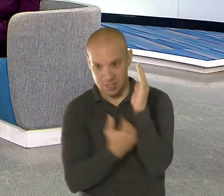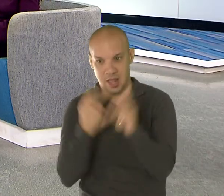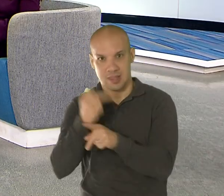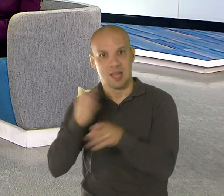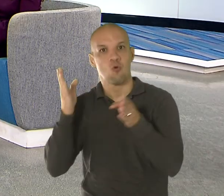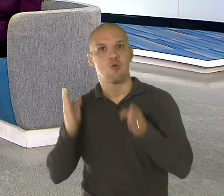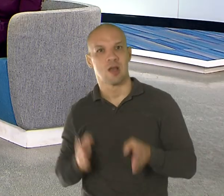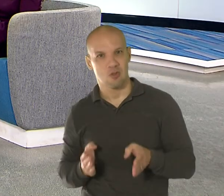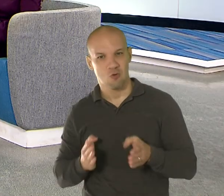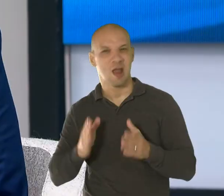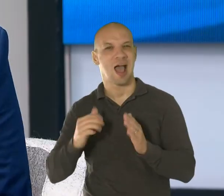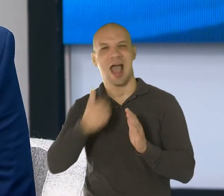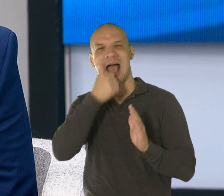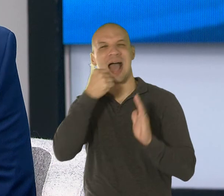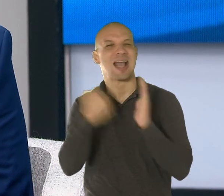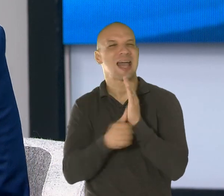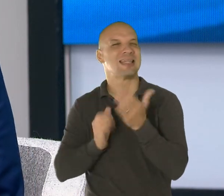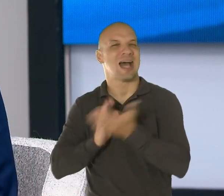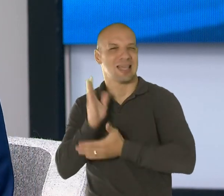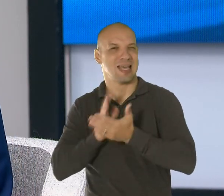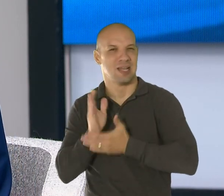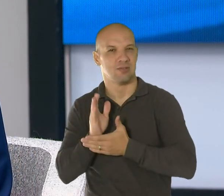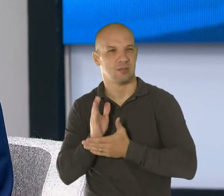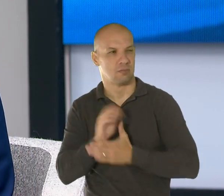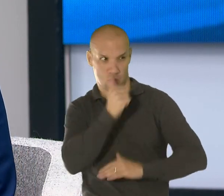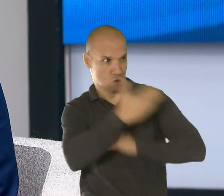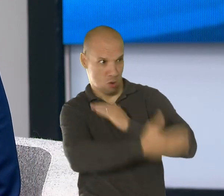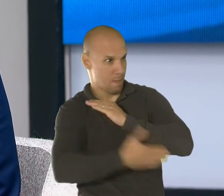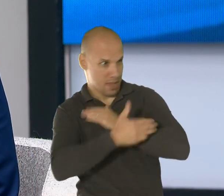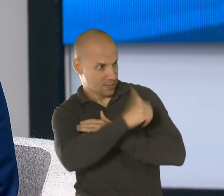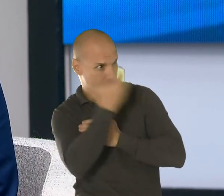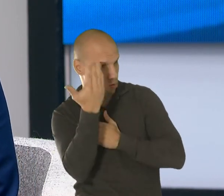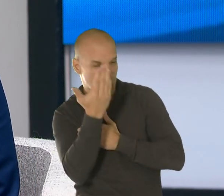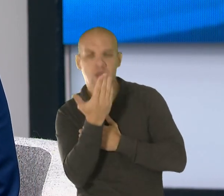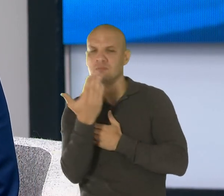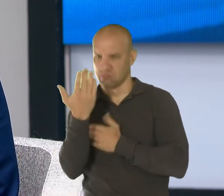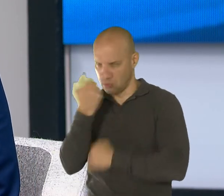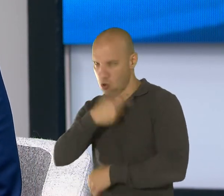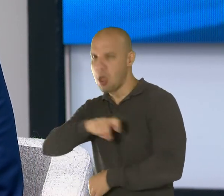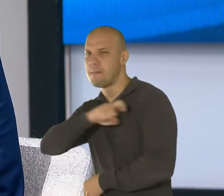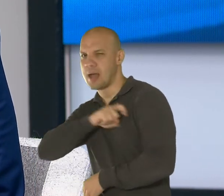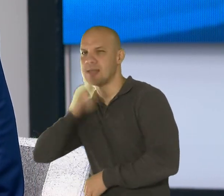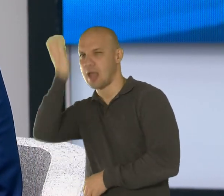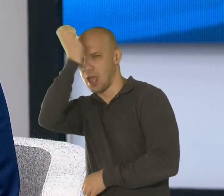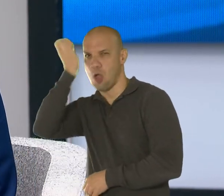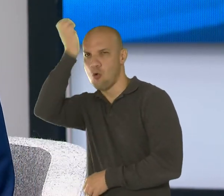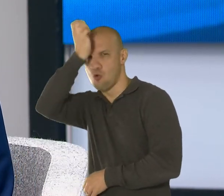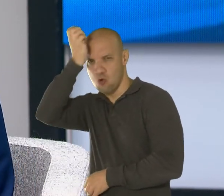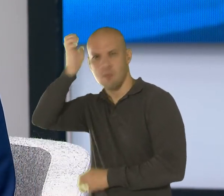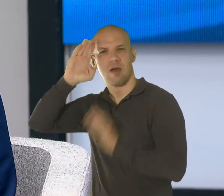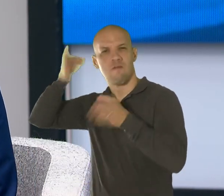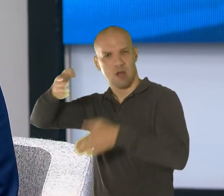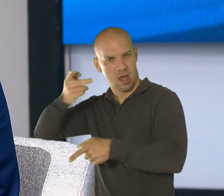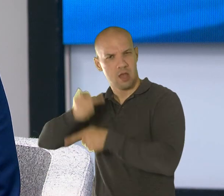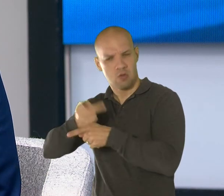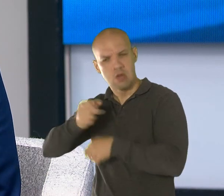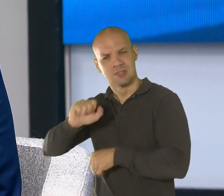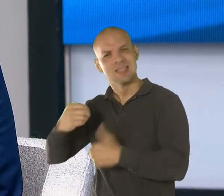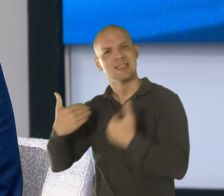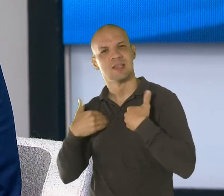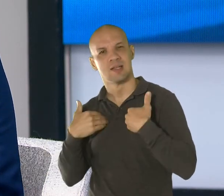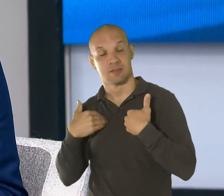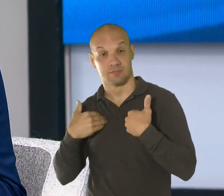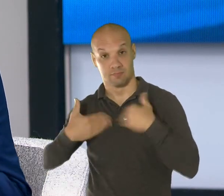países. En España y en Europa, que sí se ha trabajado mucho el cuidado, sí. En